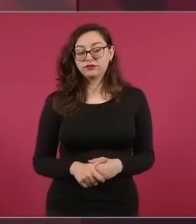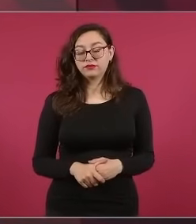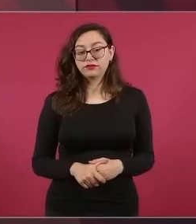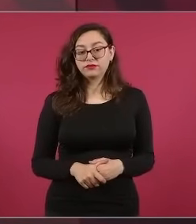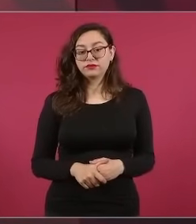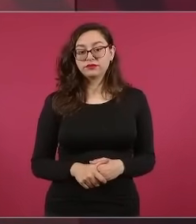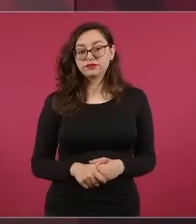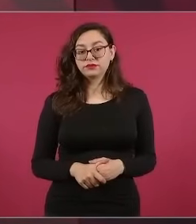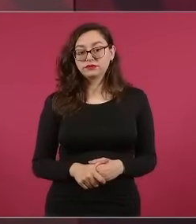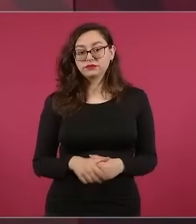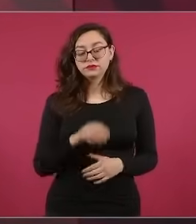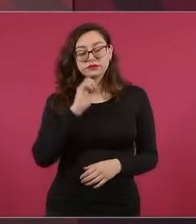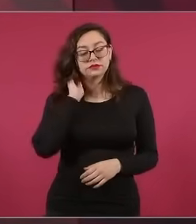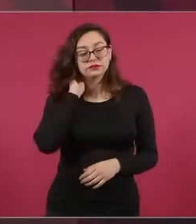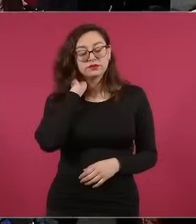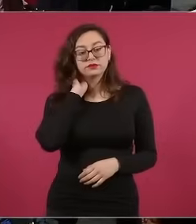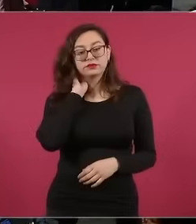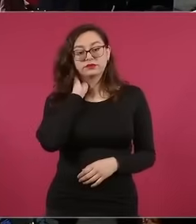85%.